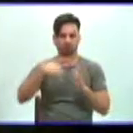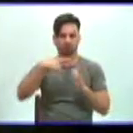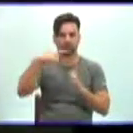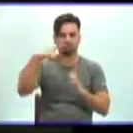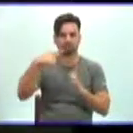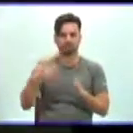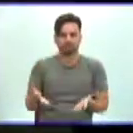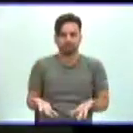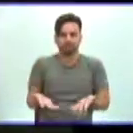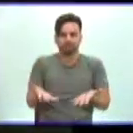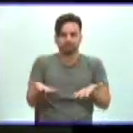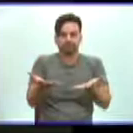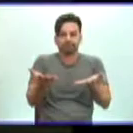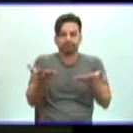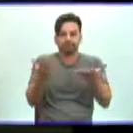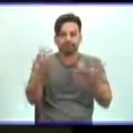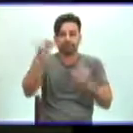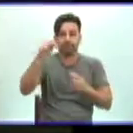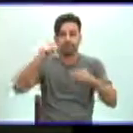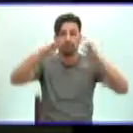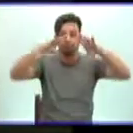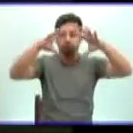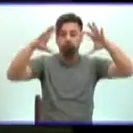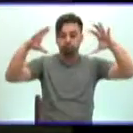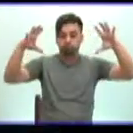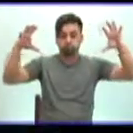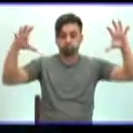enfría arriba en la atmósfera, se forman nubes.